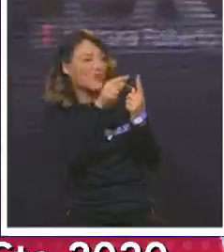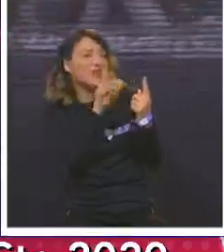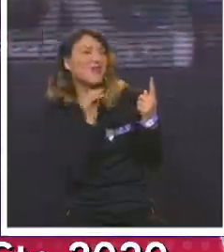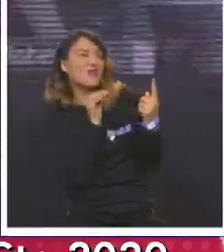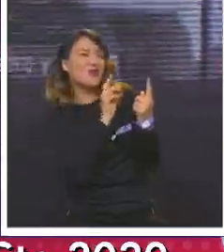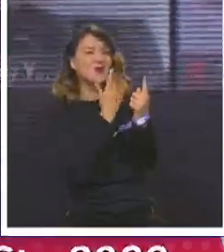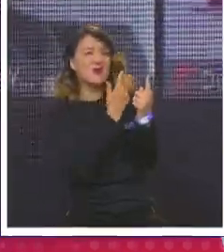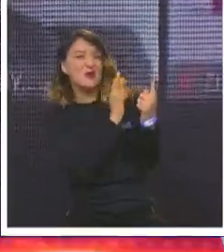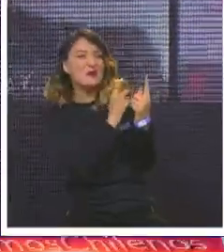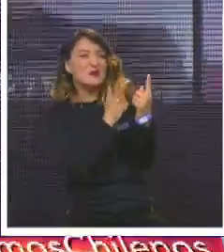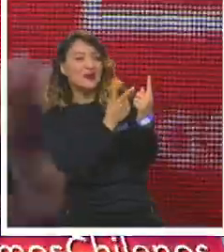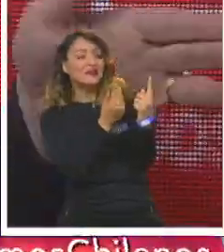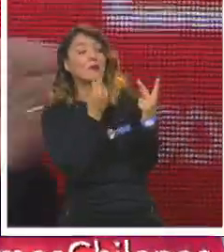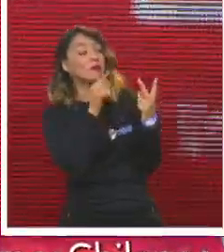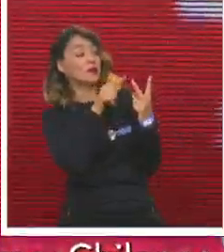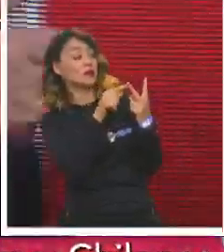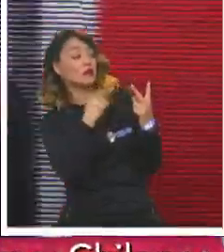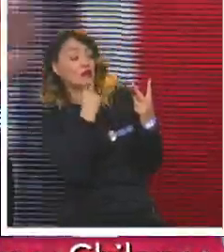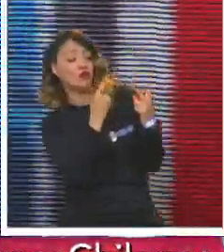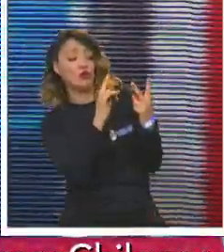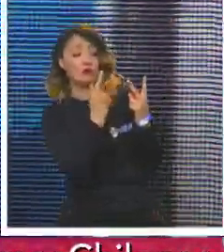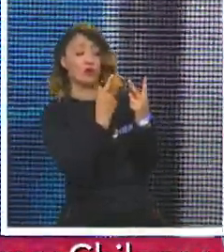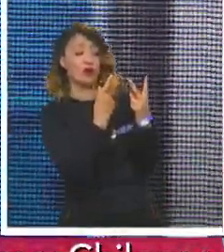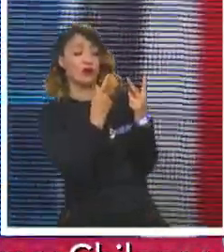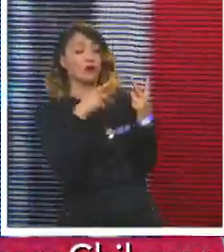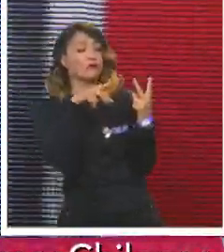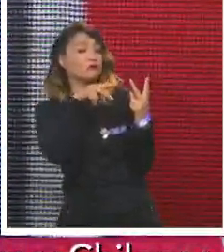Y por supuesto, saludarte a ti, mi amor. Este tipo no lo veo.